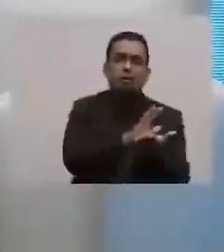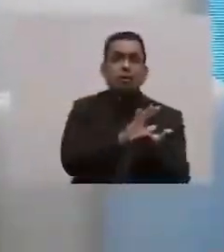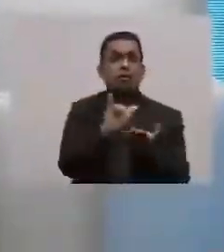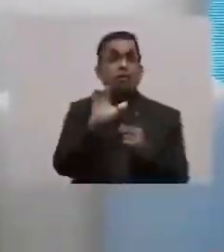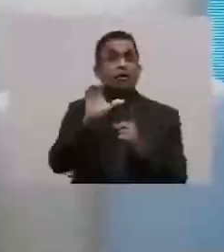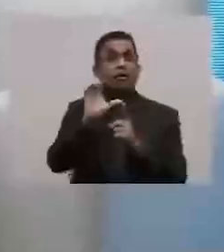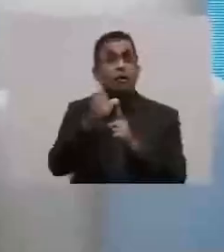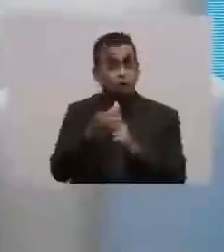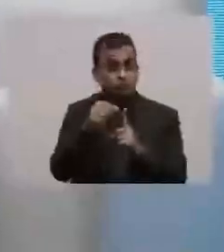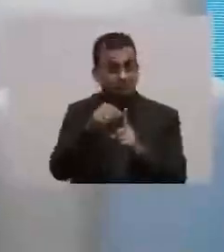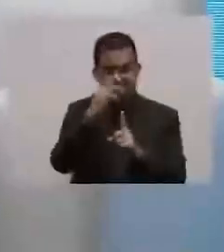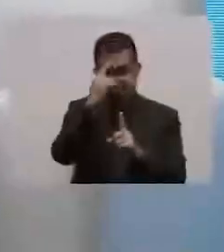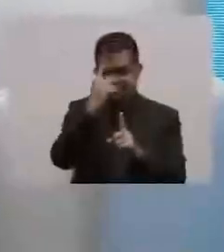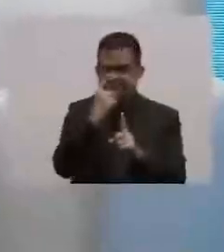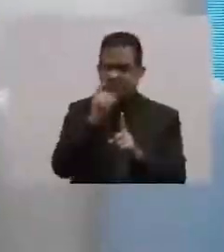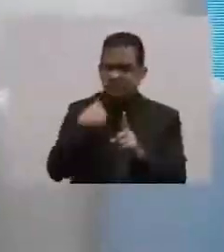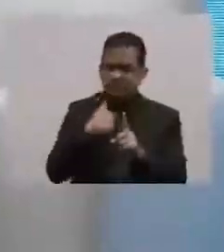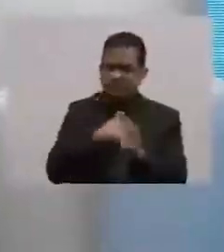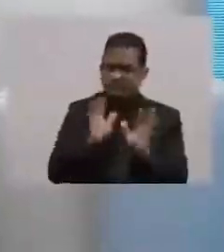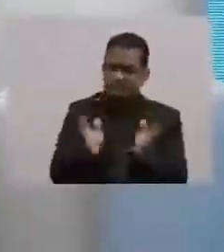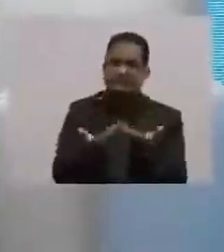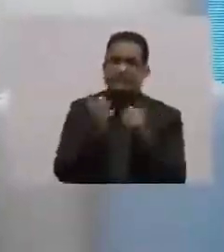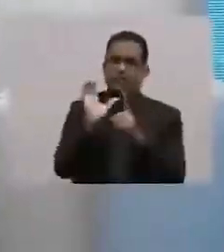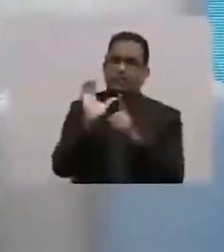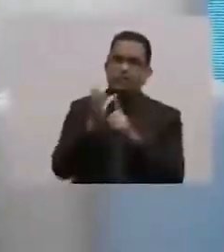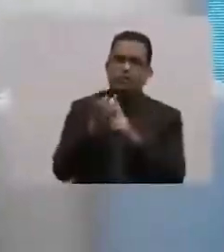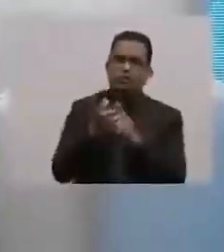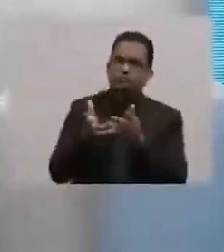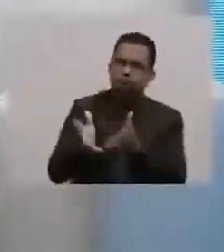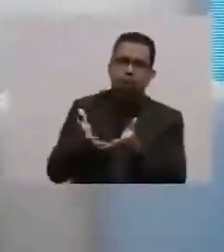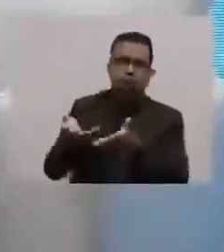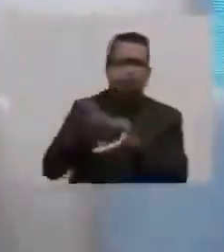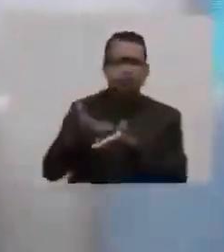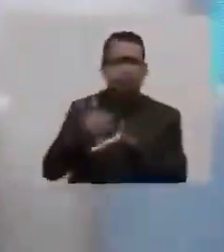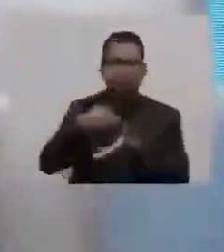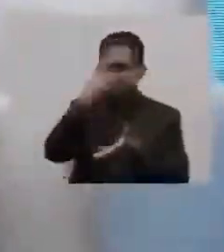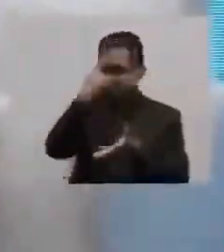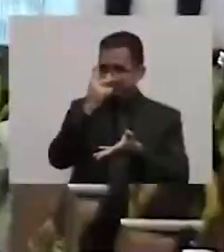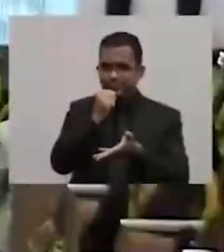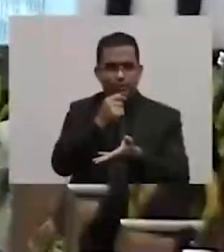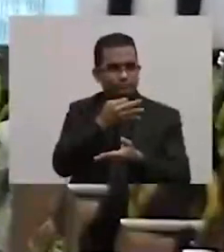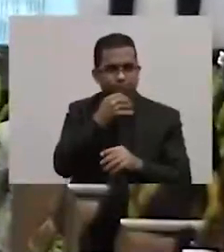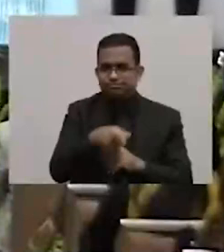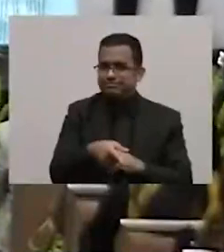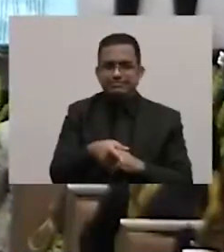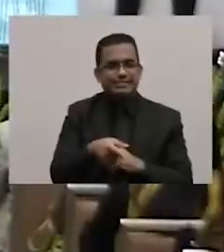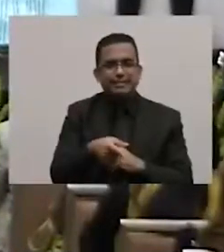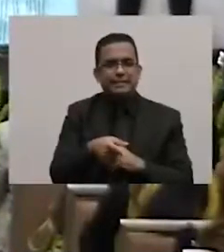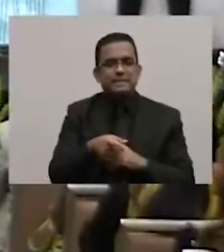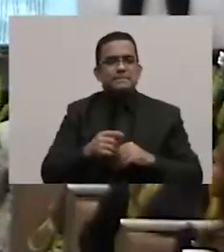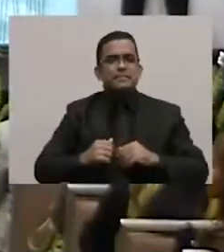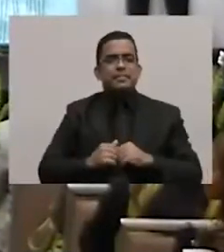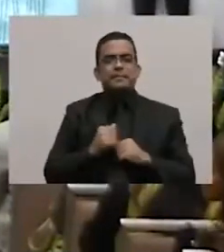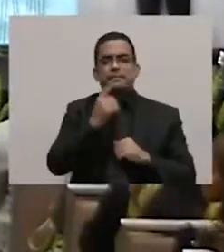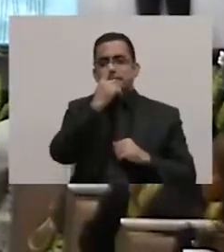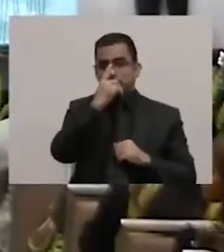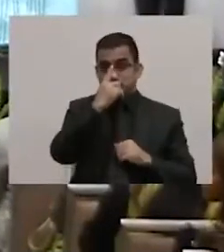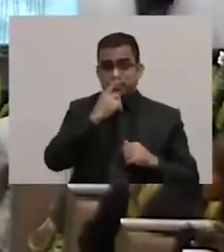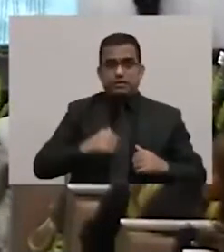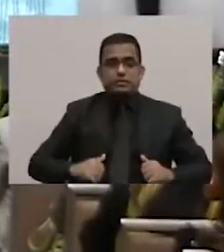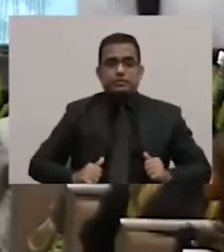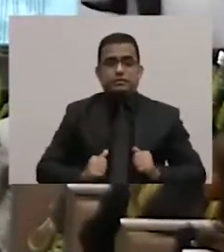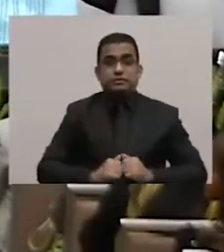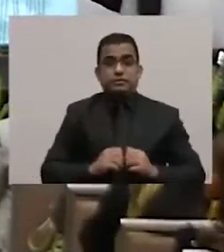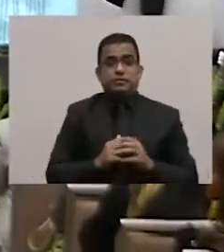y tenemos que construir esa cultura para el diálogo que la República Dominicana no tiene, a mi juicio. Bueno,